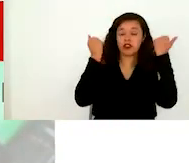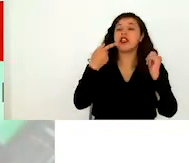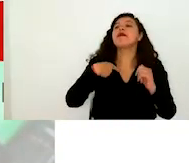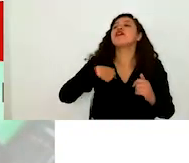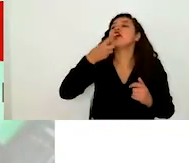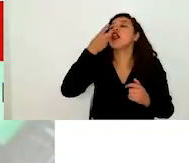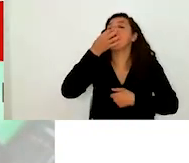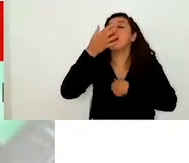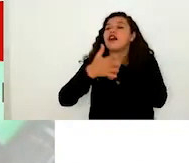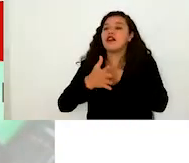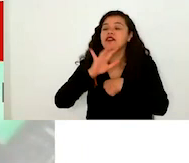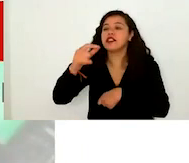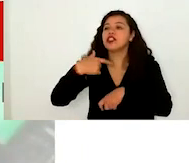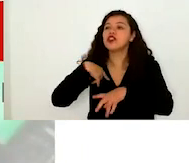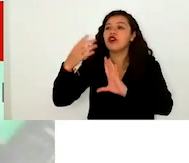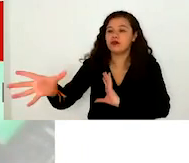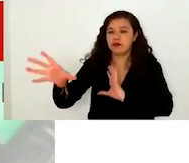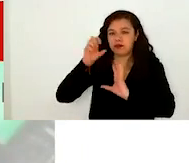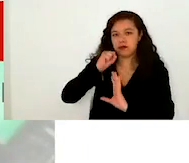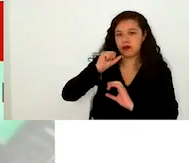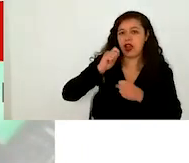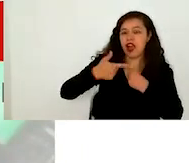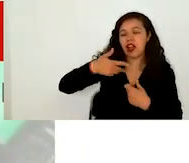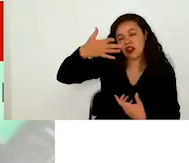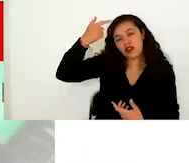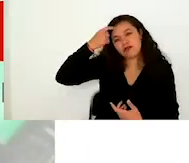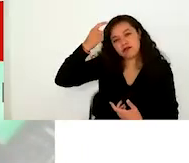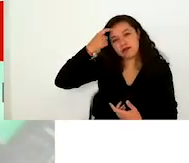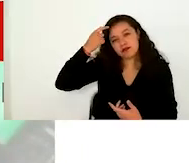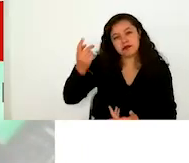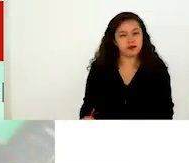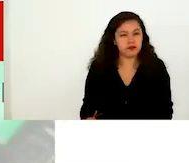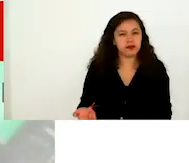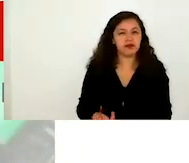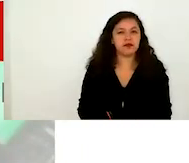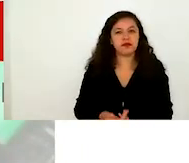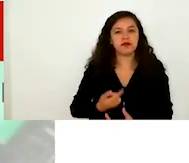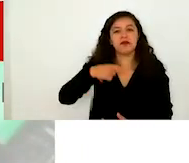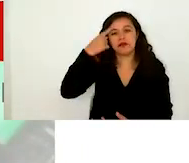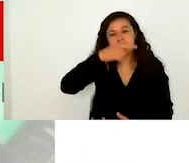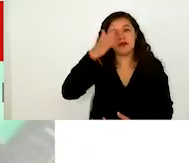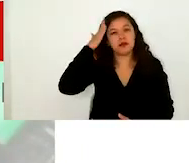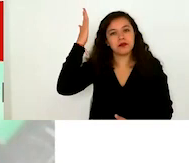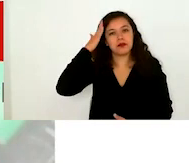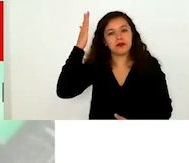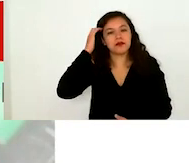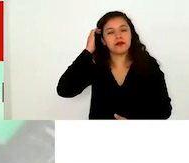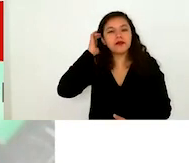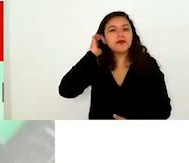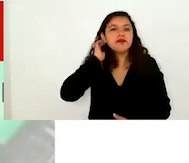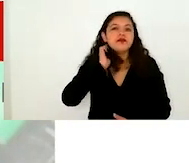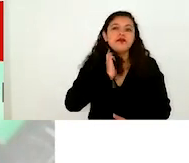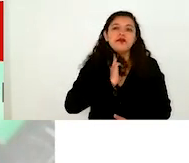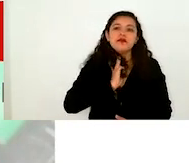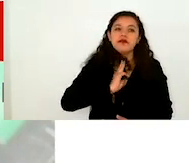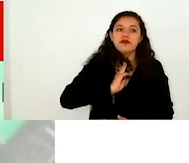repetirla hay algo que se va a quedar aquí claro va a dar ideas o puntos de vista de un tema en efecto este